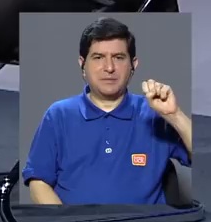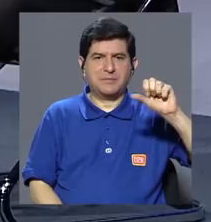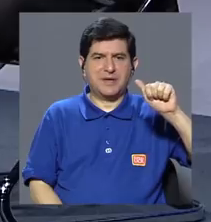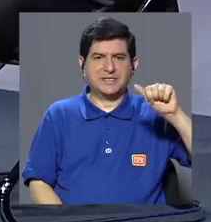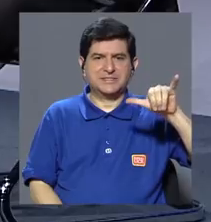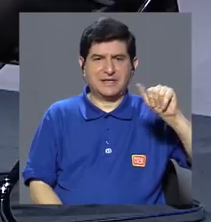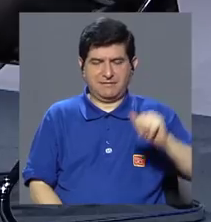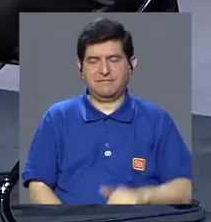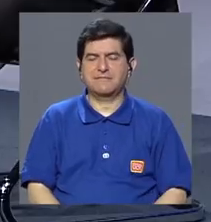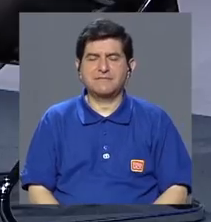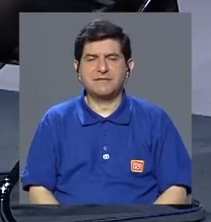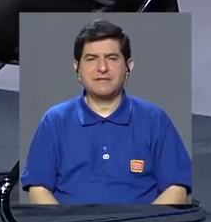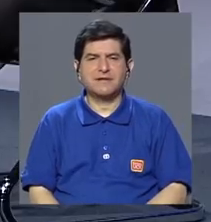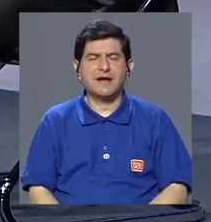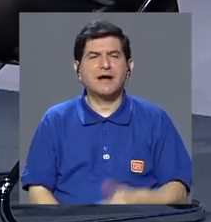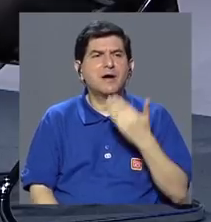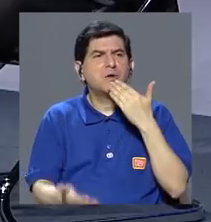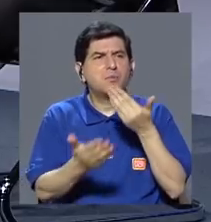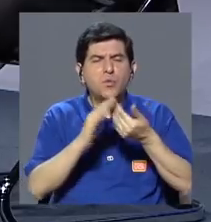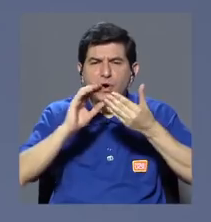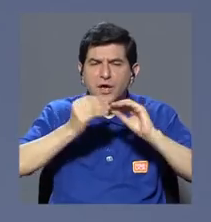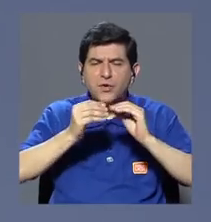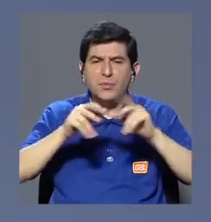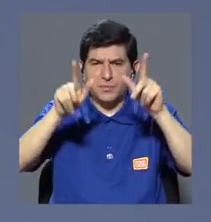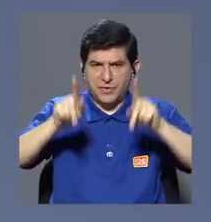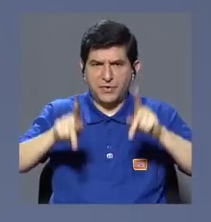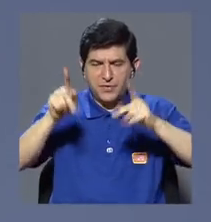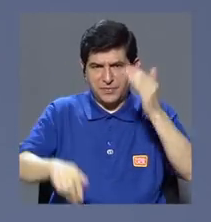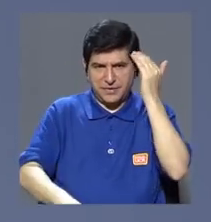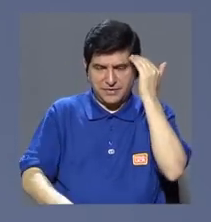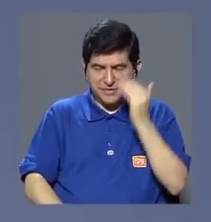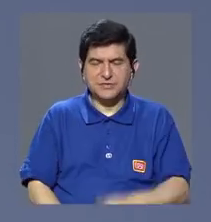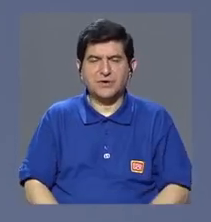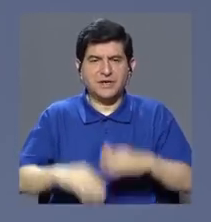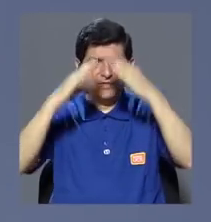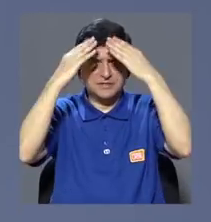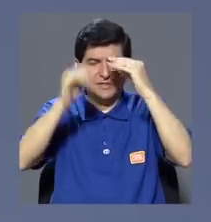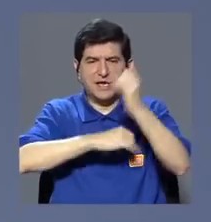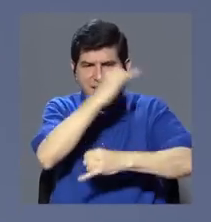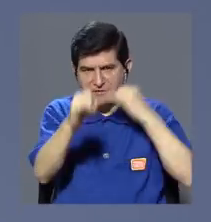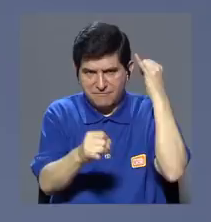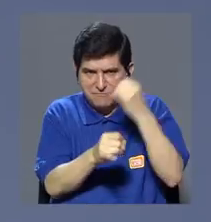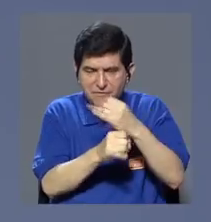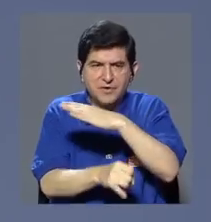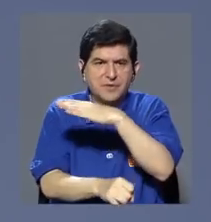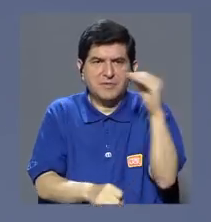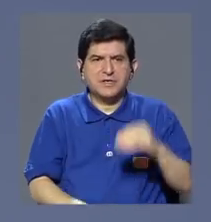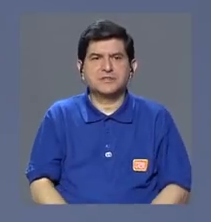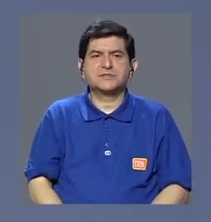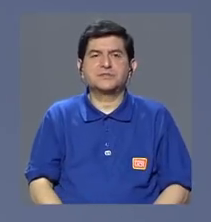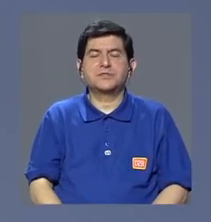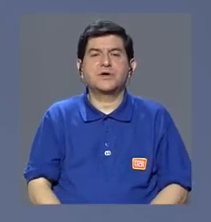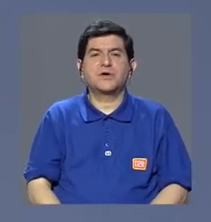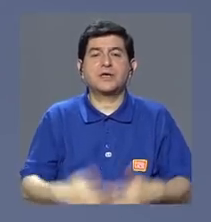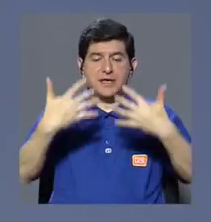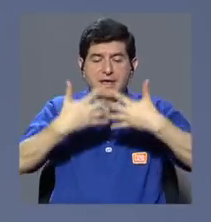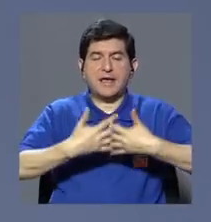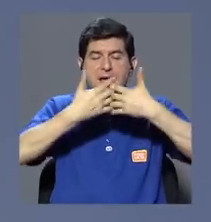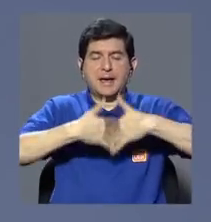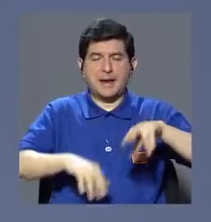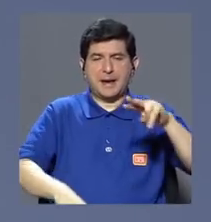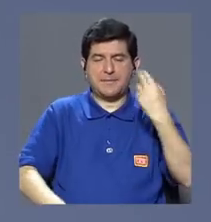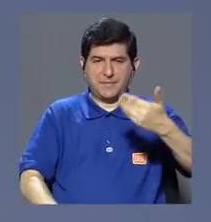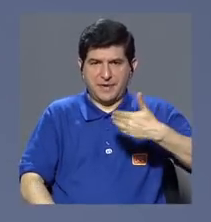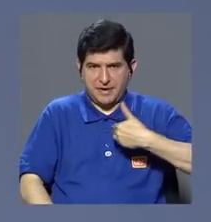hay un dato que tal vez sería muy bueno para la audiencia por ejemplo en los cables internacionales y sobre todo en las agencias de noticias que nosotros recibimos